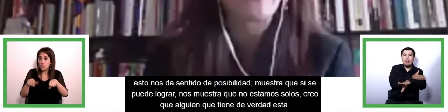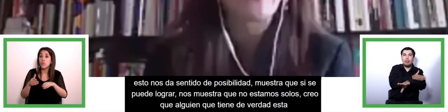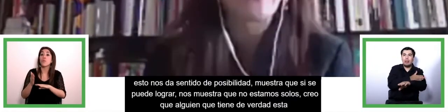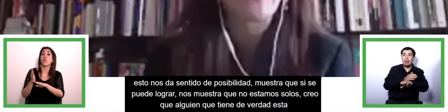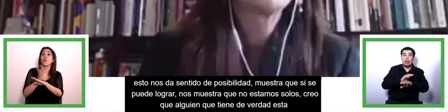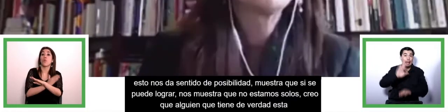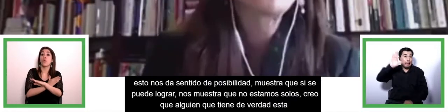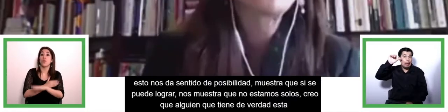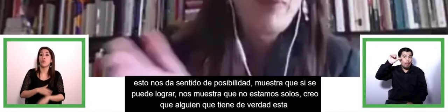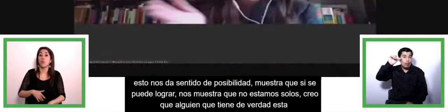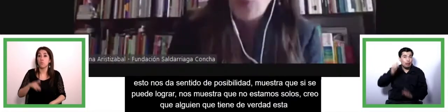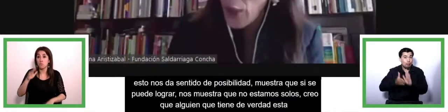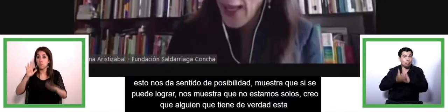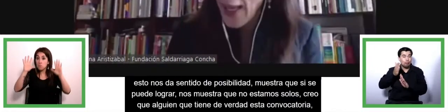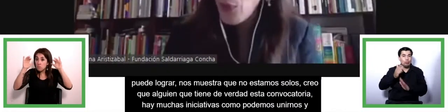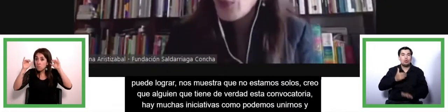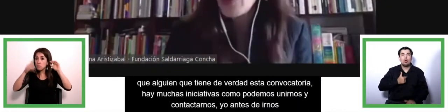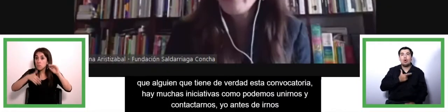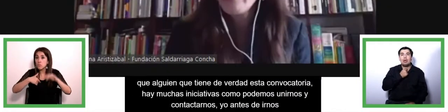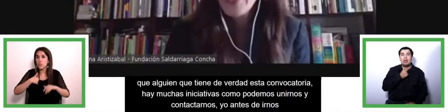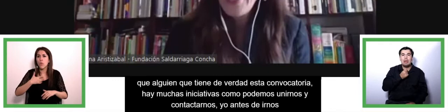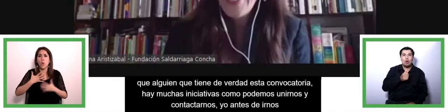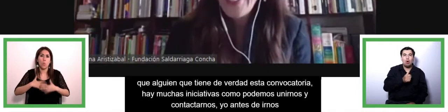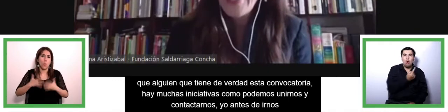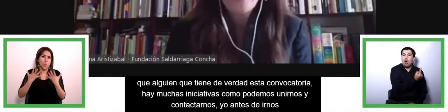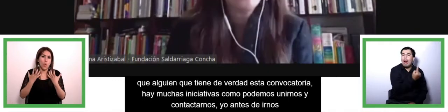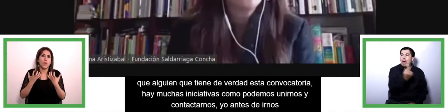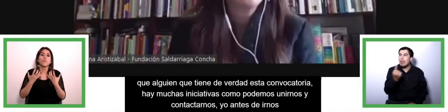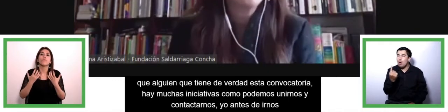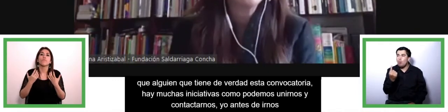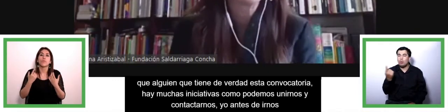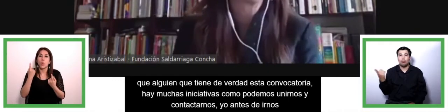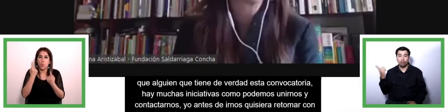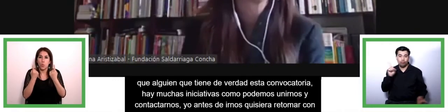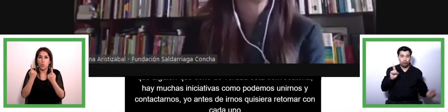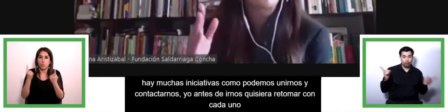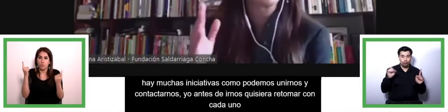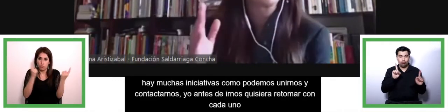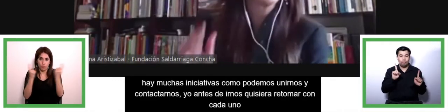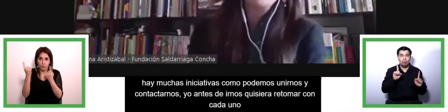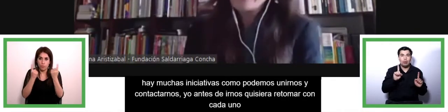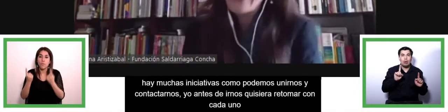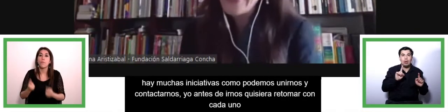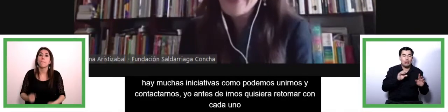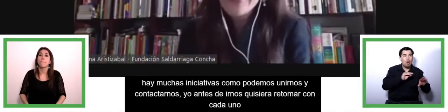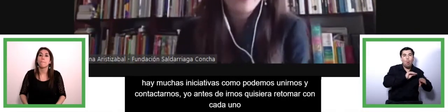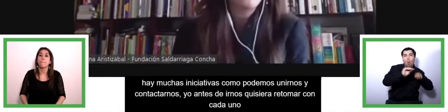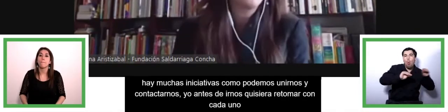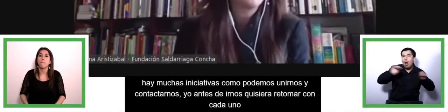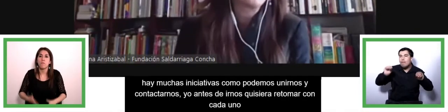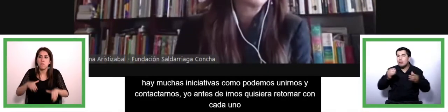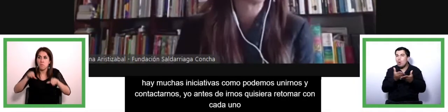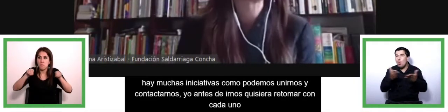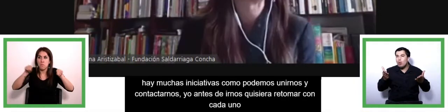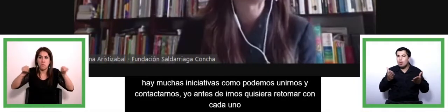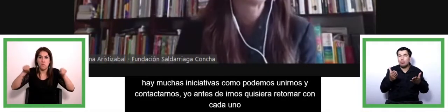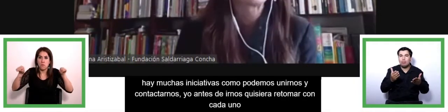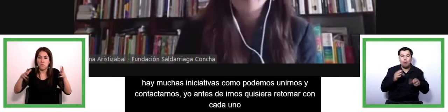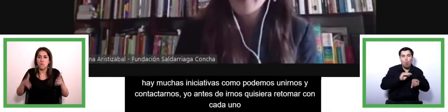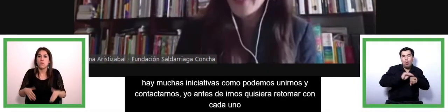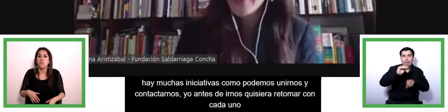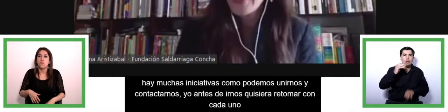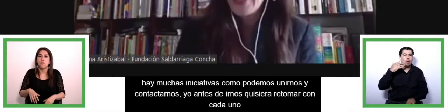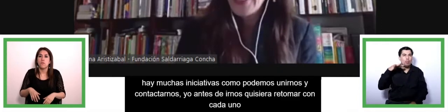quisiera como retomar con cada uno y como dejar unos mensajes que creo que